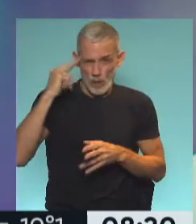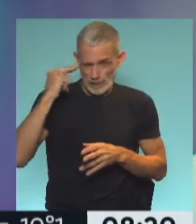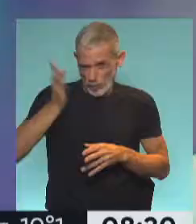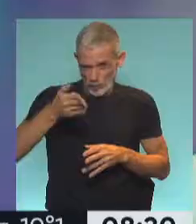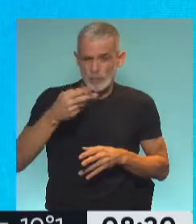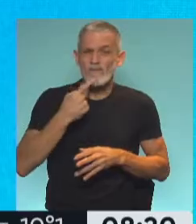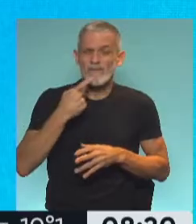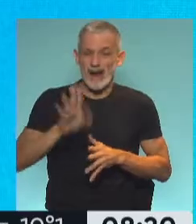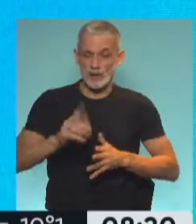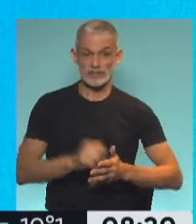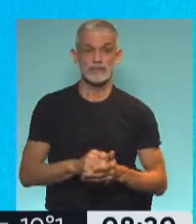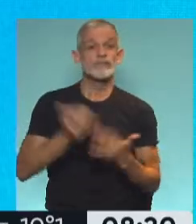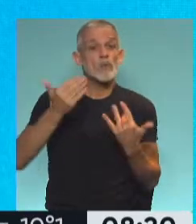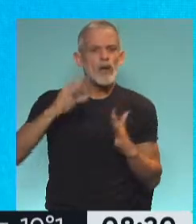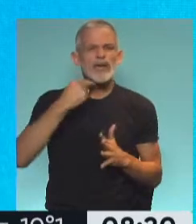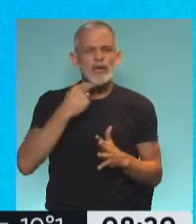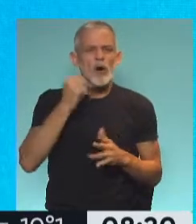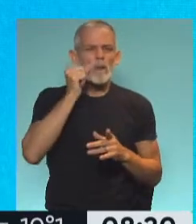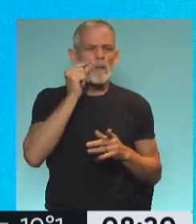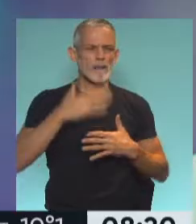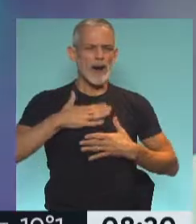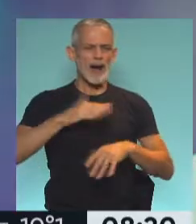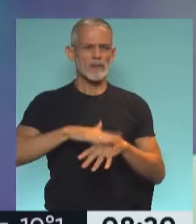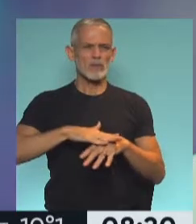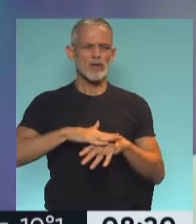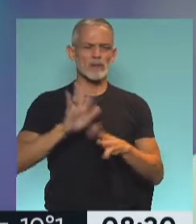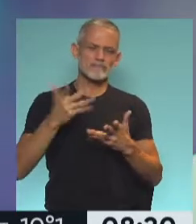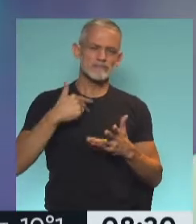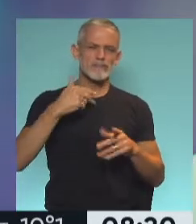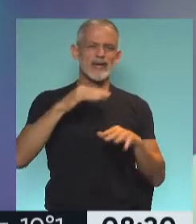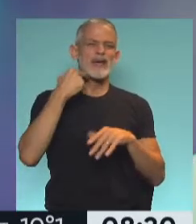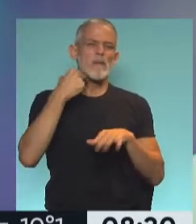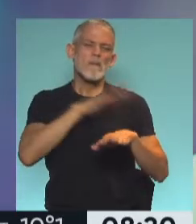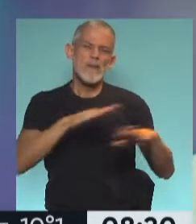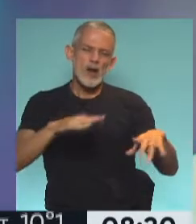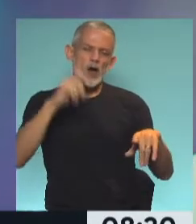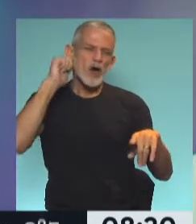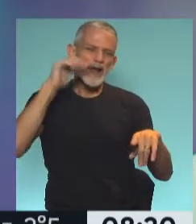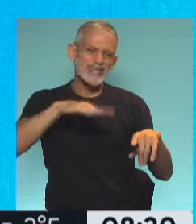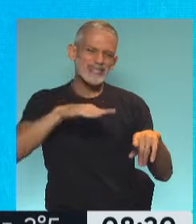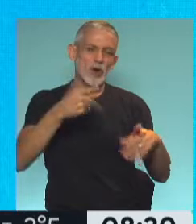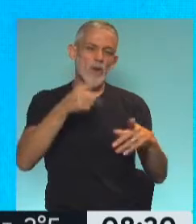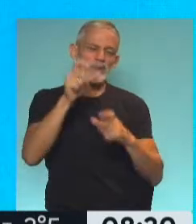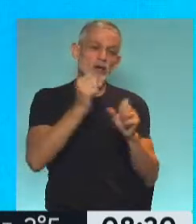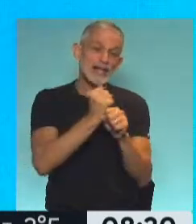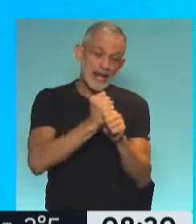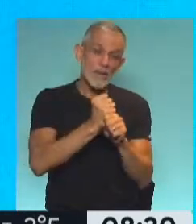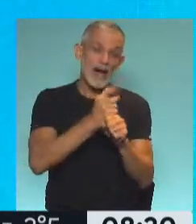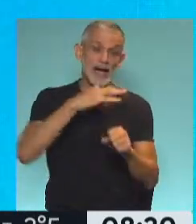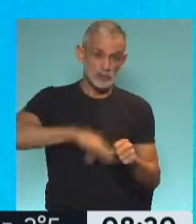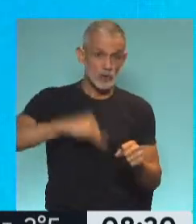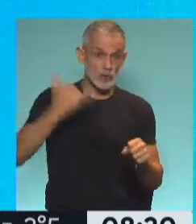¿Puede ser que los hijos estén a cargo del padre y que la madre, al ser menores y ser una persona que trabaja, que tiene un